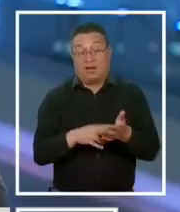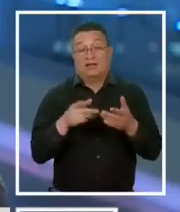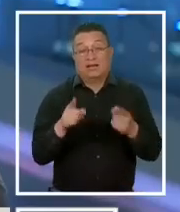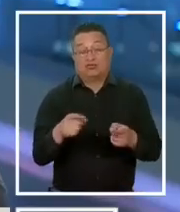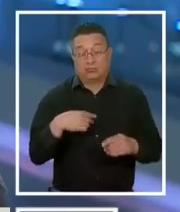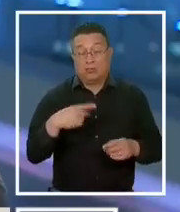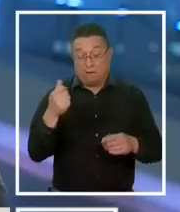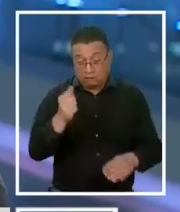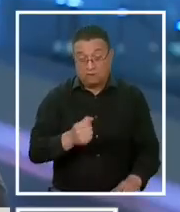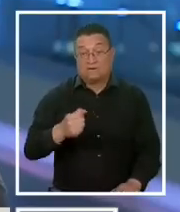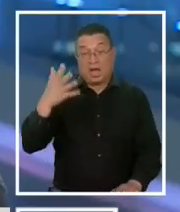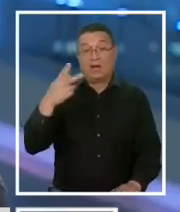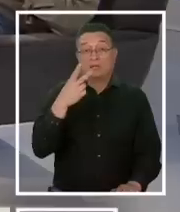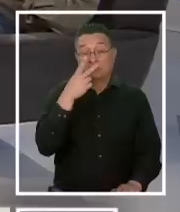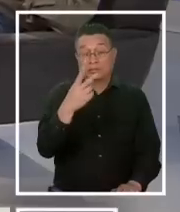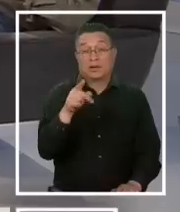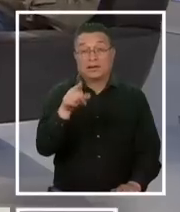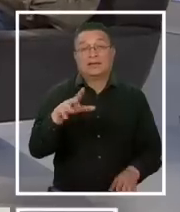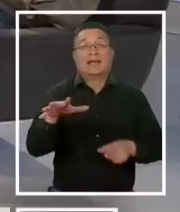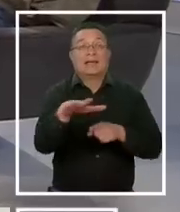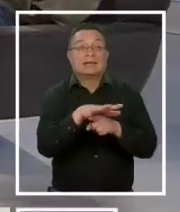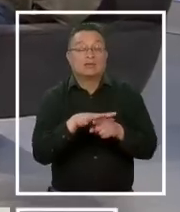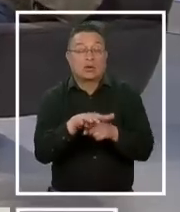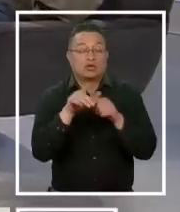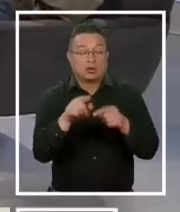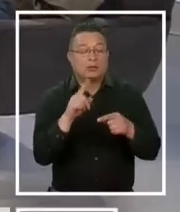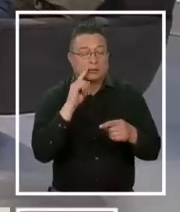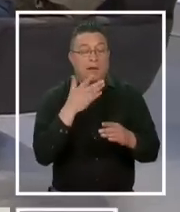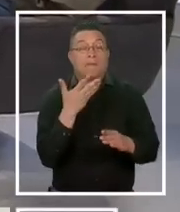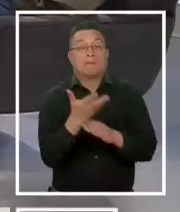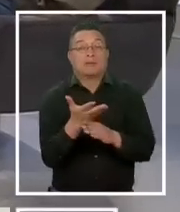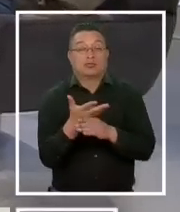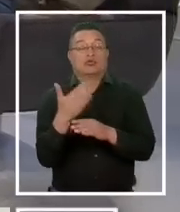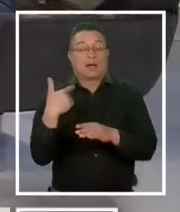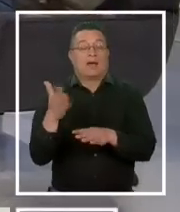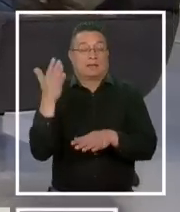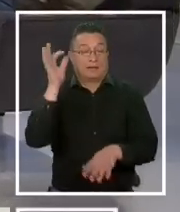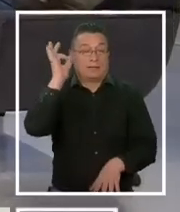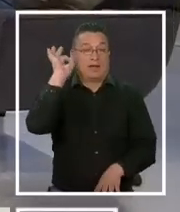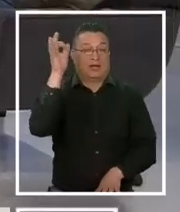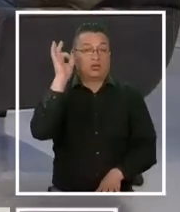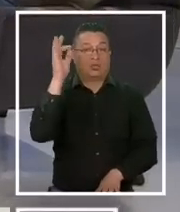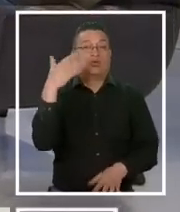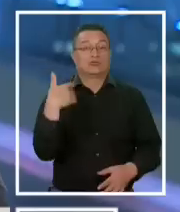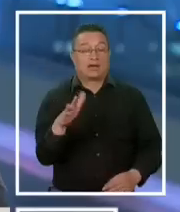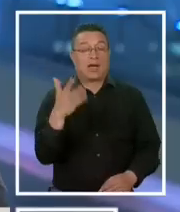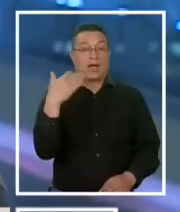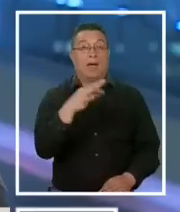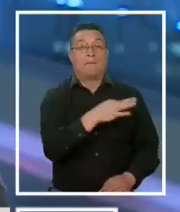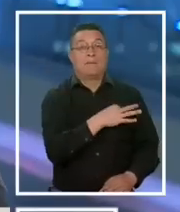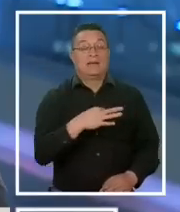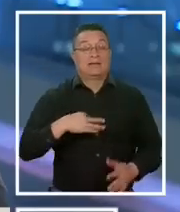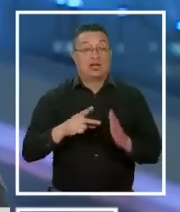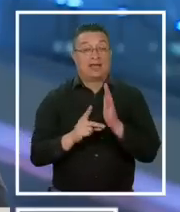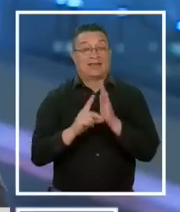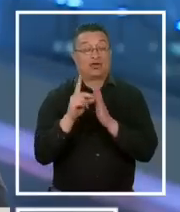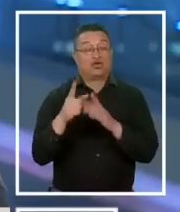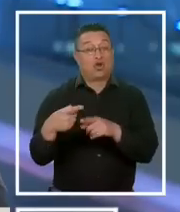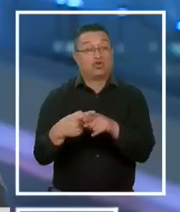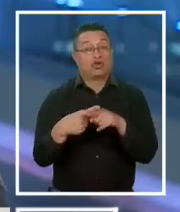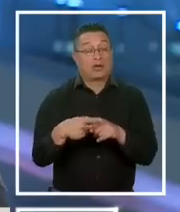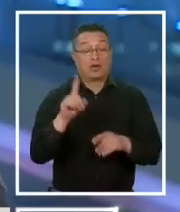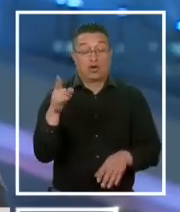lo tanto yo valoro que a propósito de esta situación y de una petición que formulamos en una reunión que se hizo en el Ministerio de desarrollo social